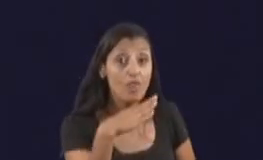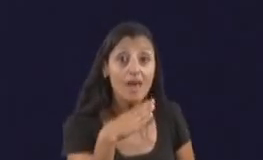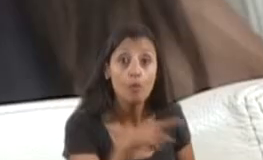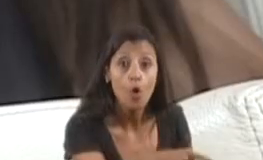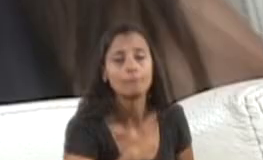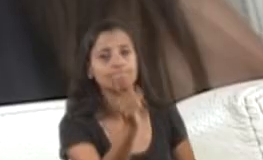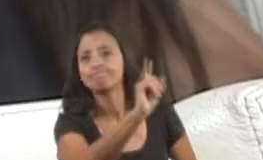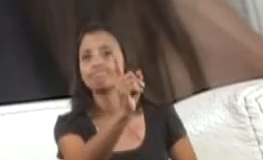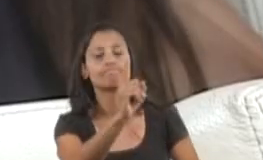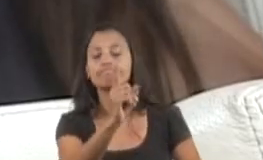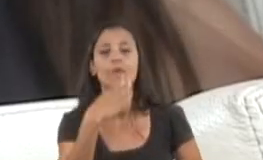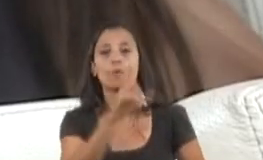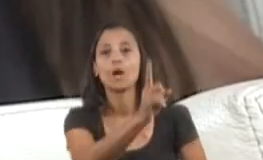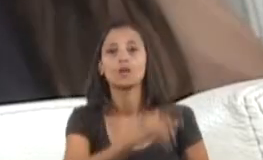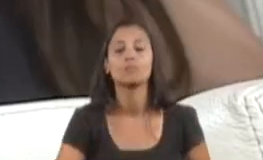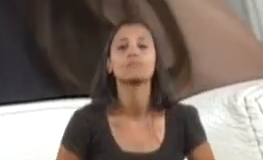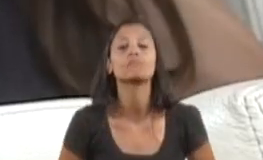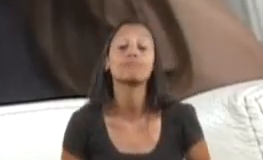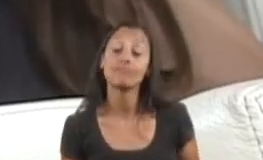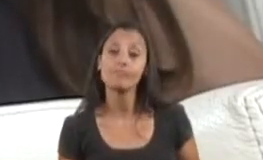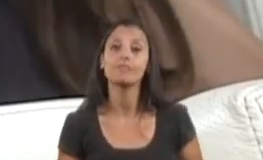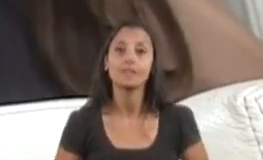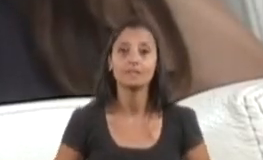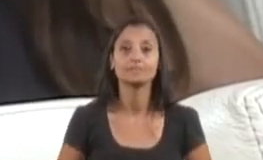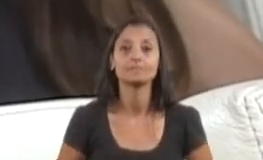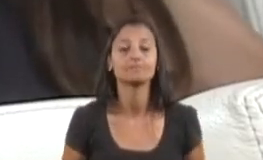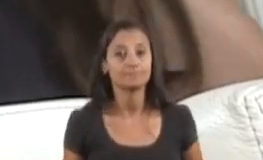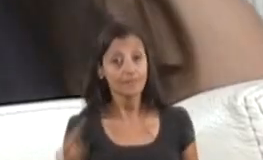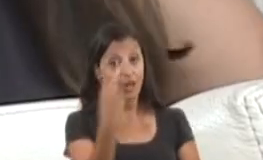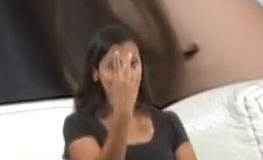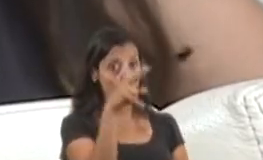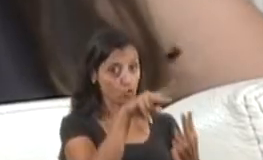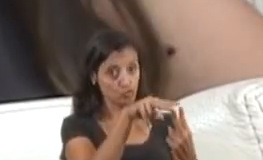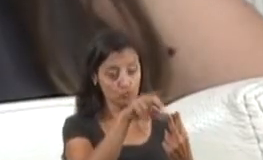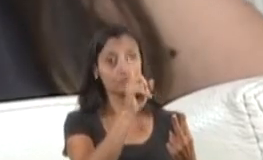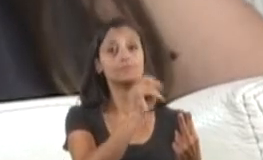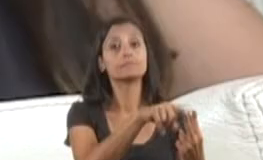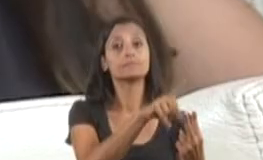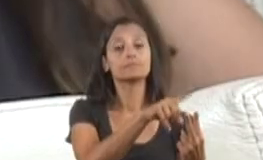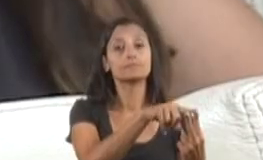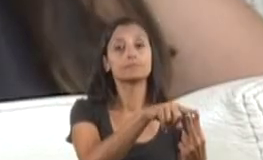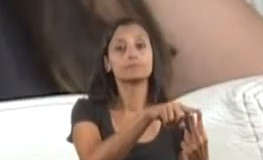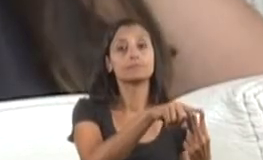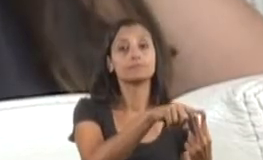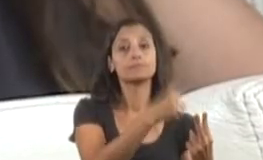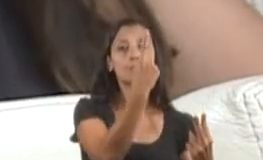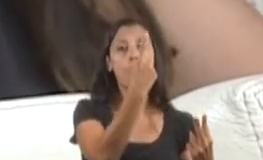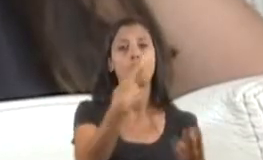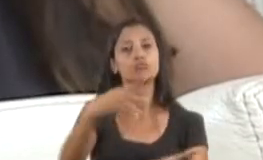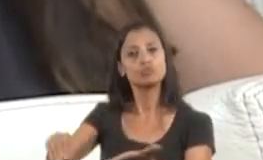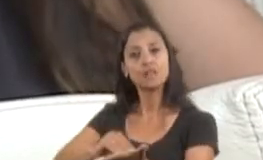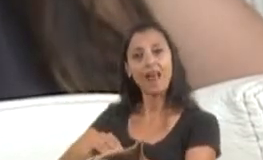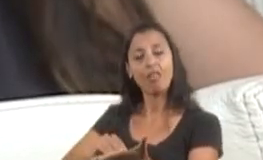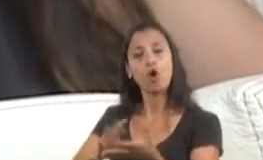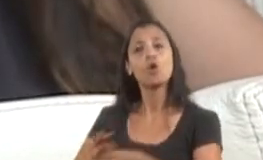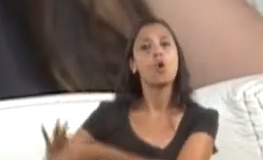vos? No, para nada. No, bueno, Dos cosas. Una, un senador de Unión por la